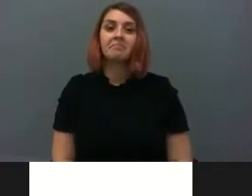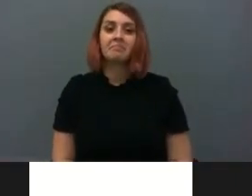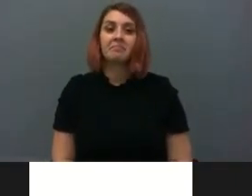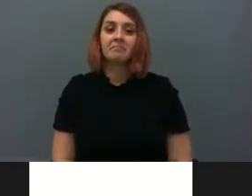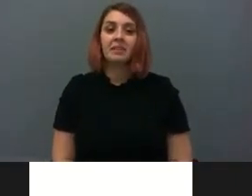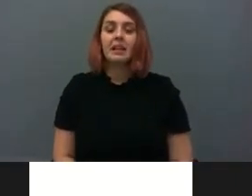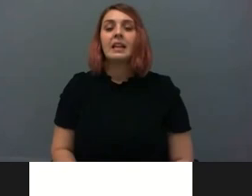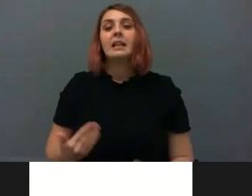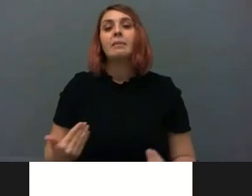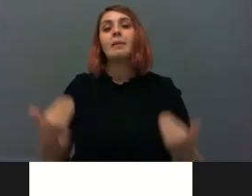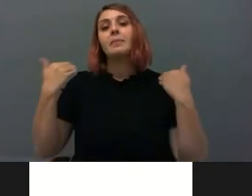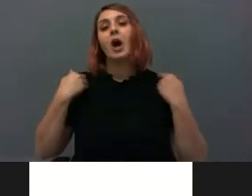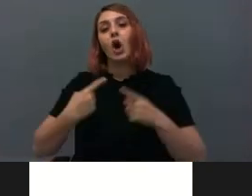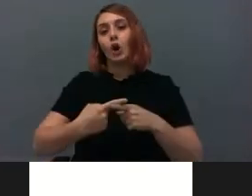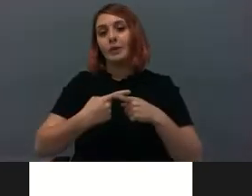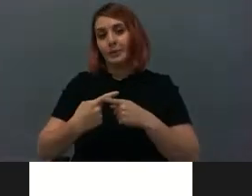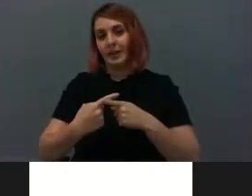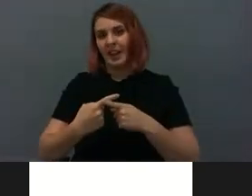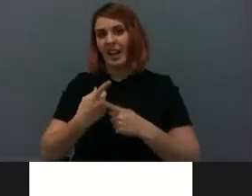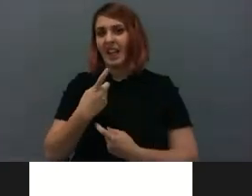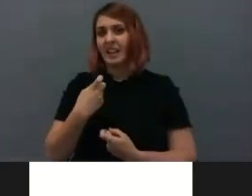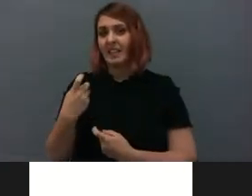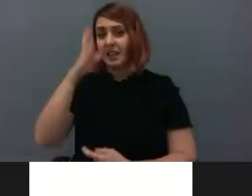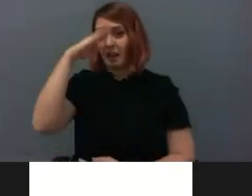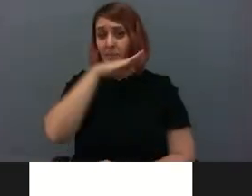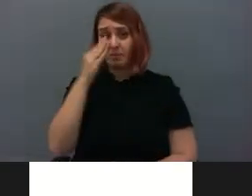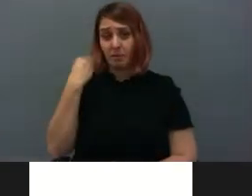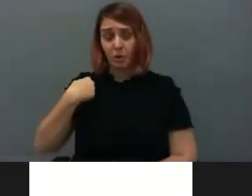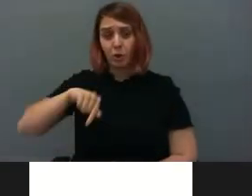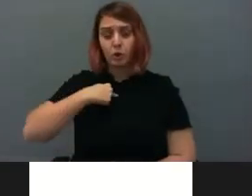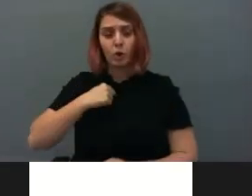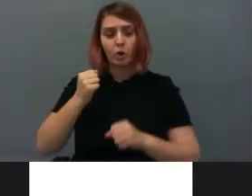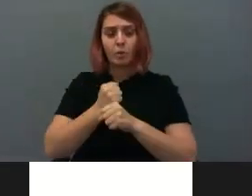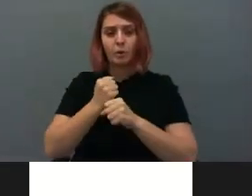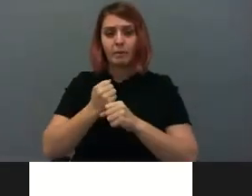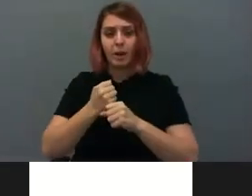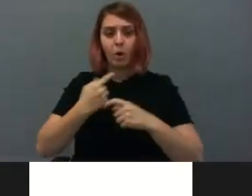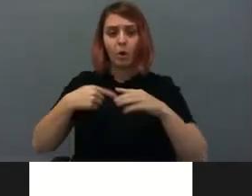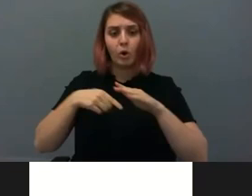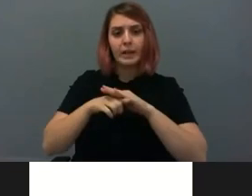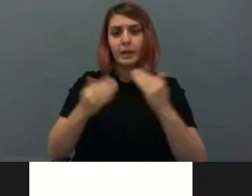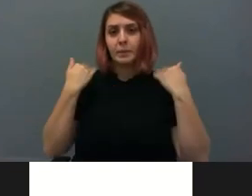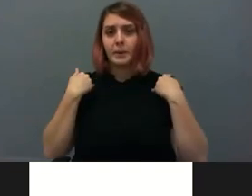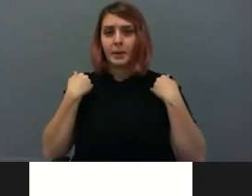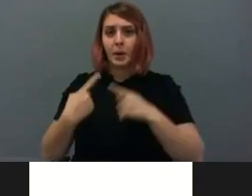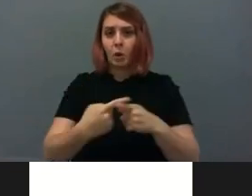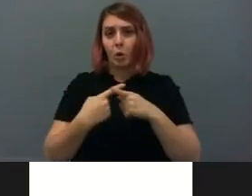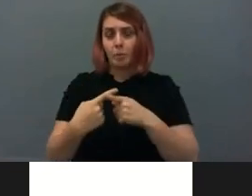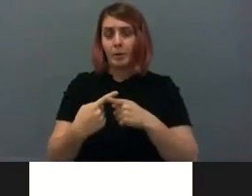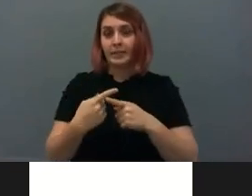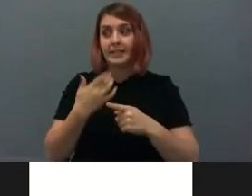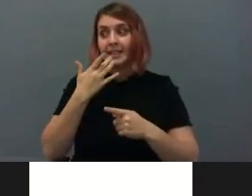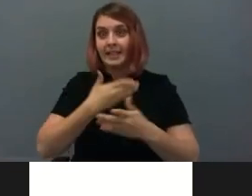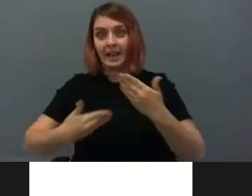Corresponsabilidad. Es necesaria en padres como nosotros el repartirse el trabajo entre dos o más miembros de la familia que quieran